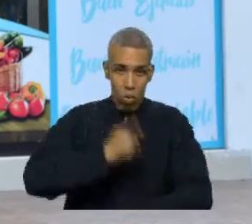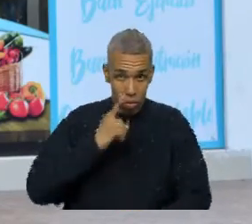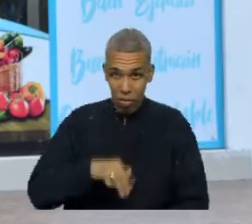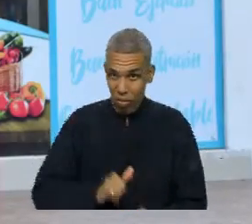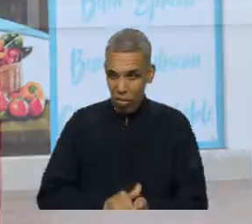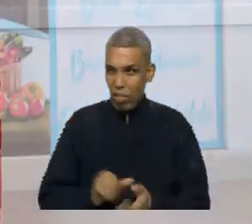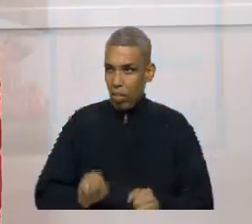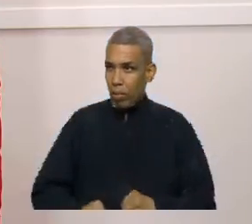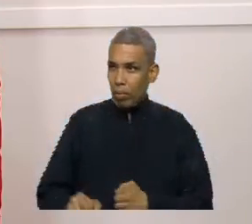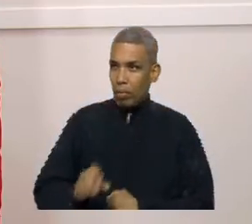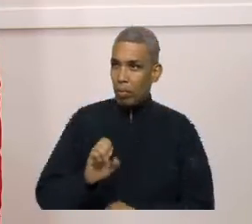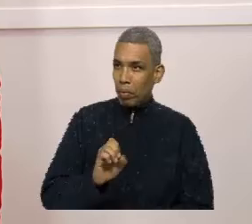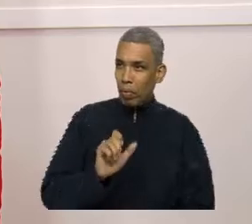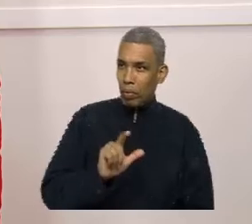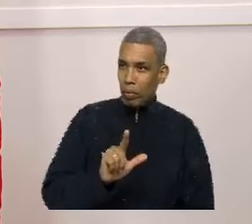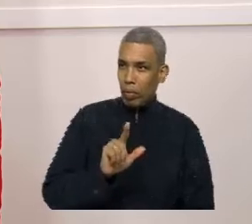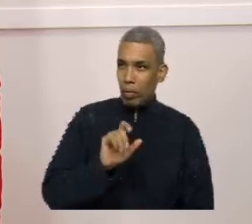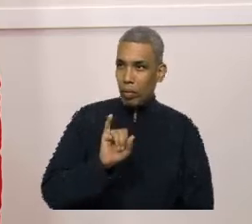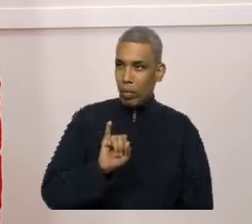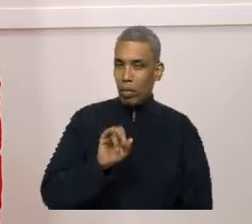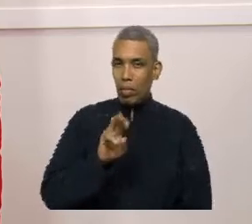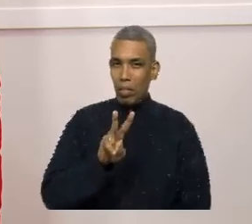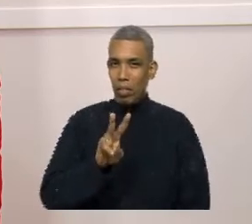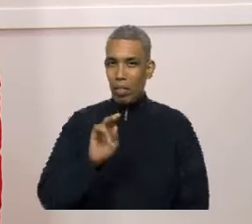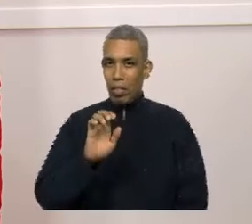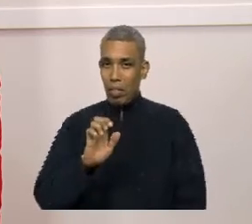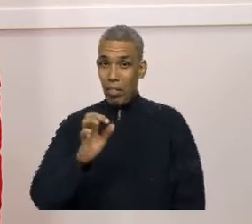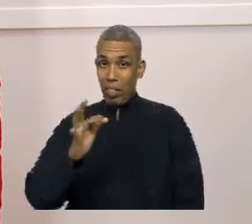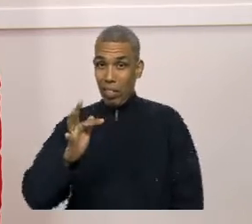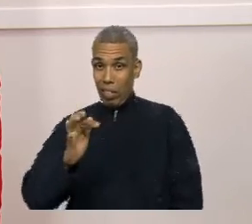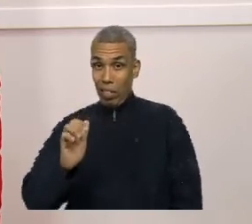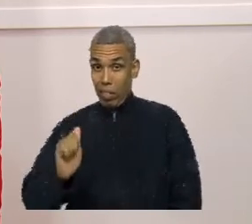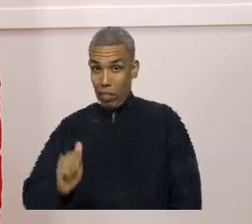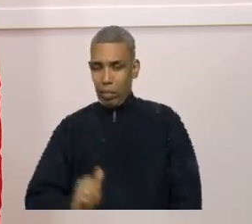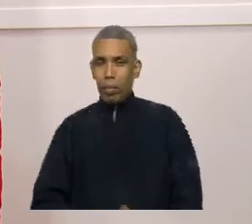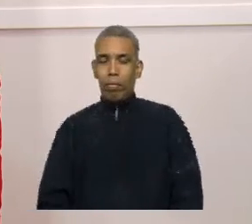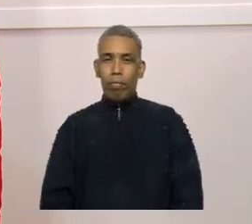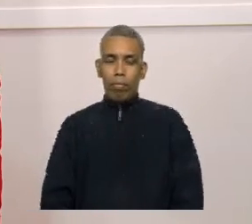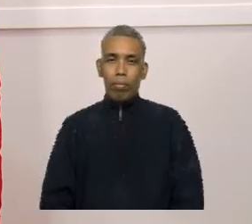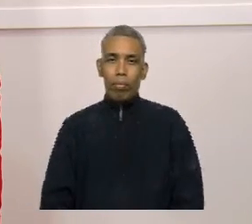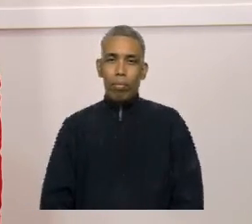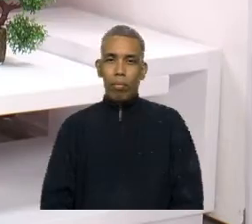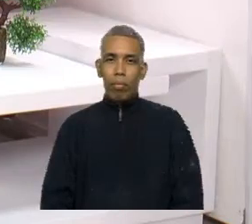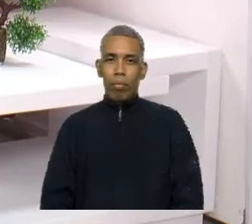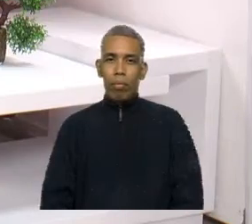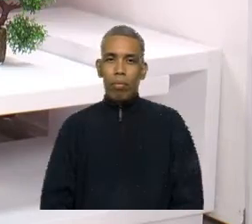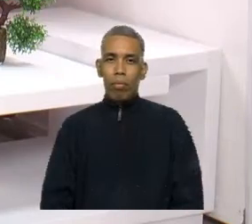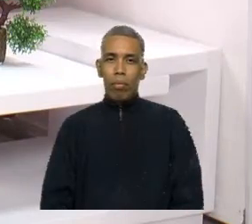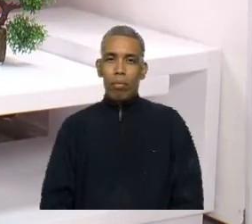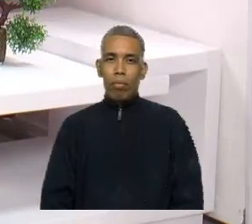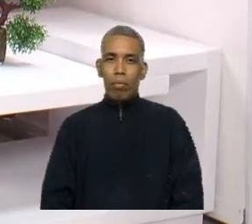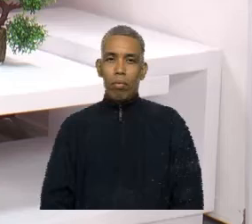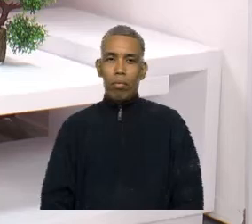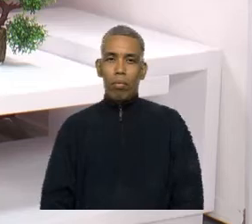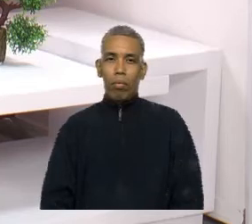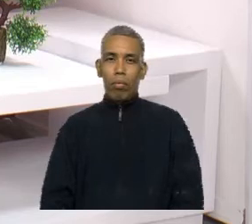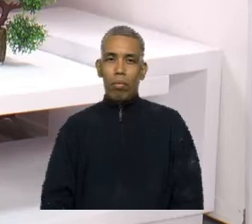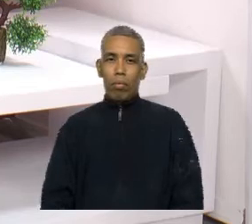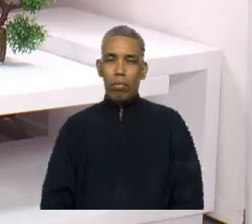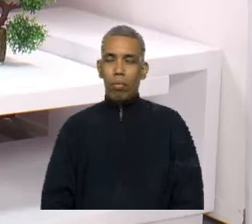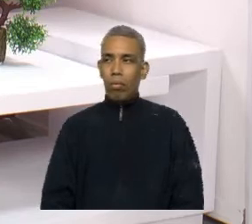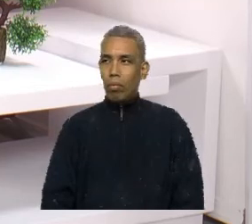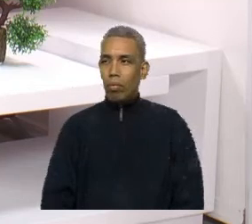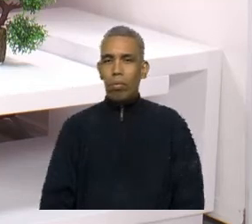conseguir para cuidar su salud especialmente, ¿no? Doctor, ¿qué tal le pareció los suyos de orégano?